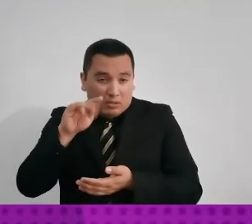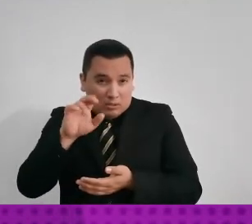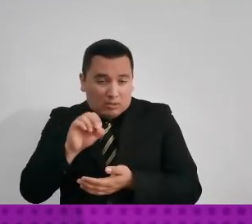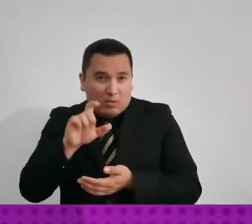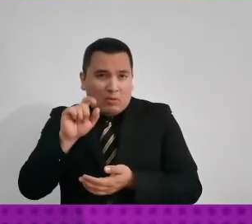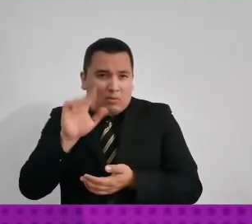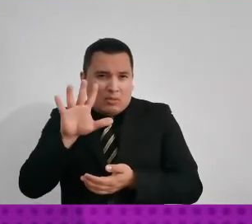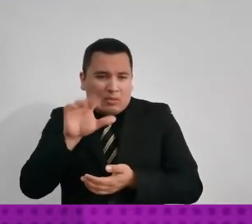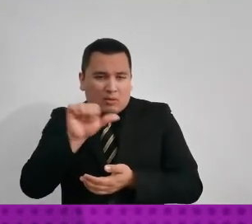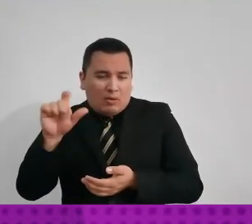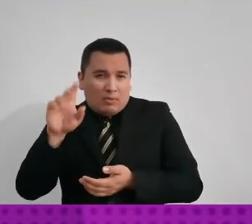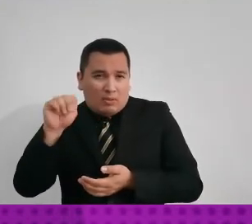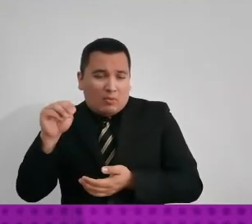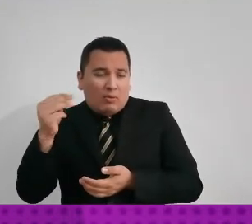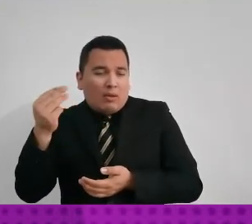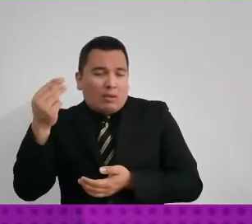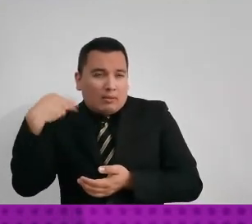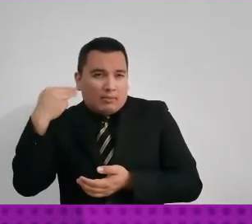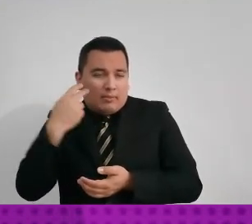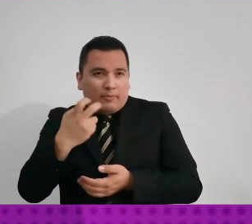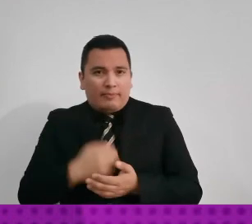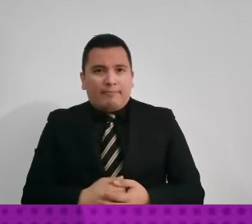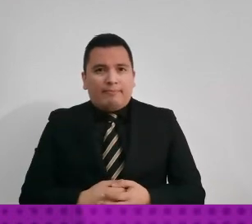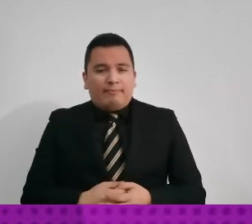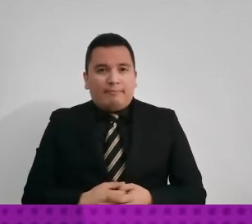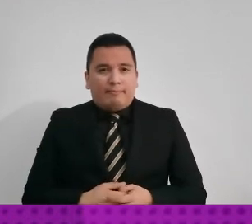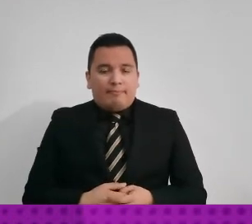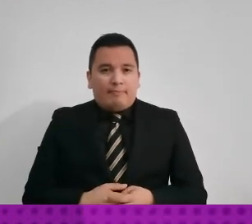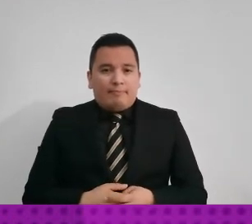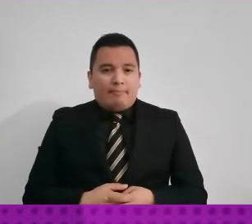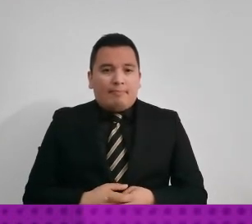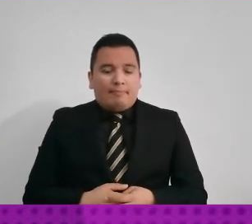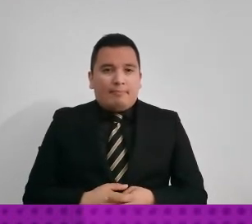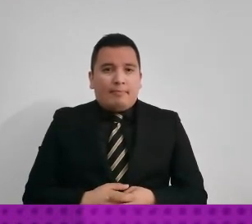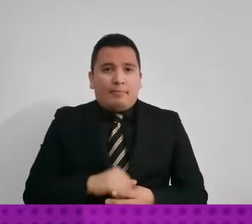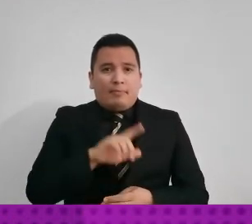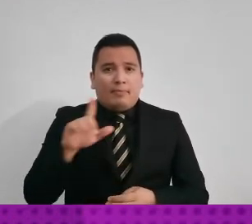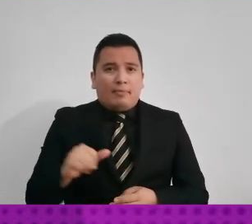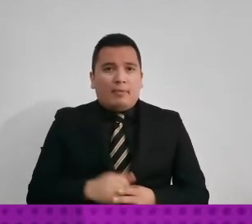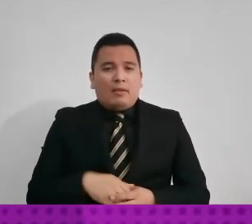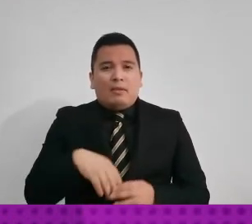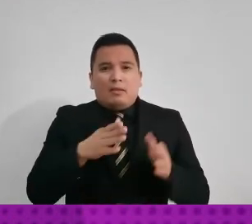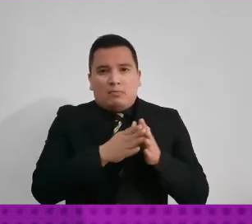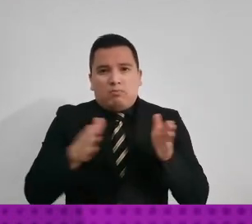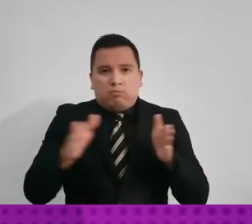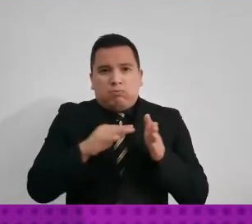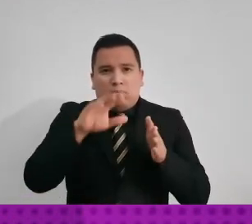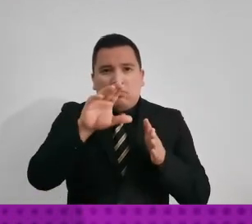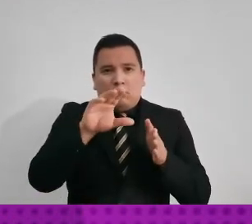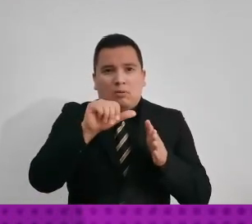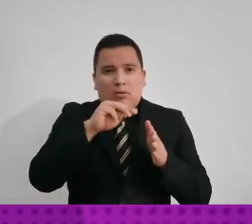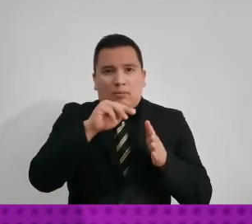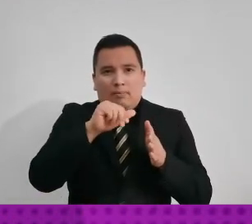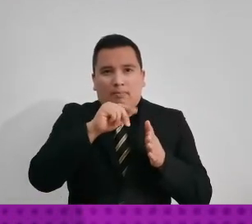registro. Sí, del 25 al 29 de marzo llevaremos a cabo los registros de candidatura. Y posteriormente la